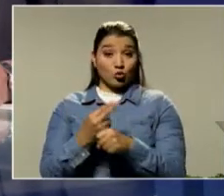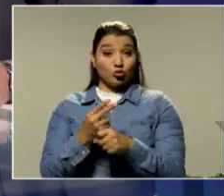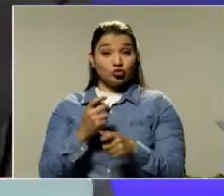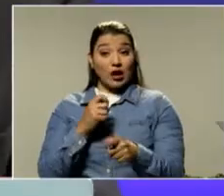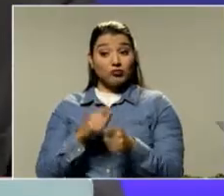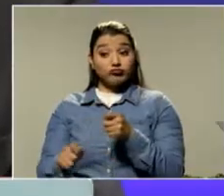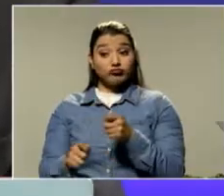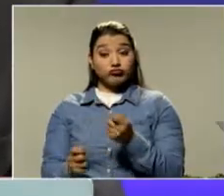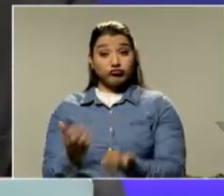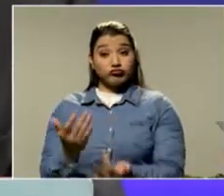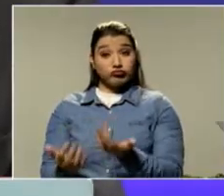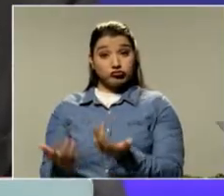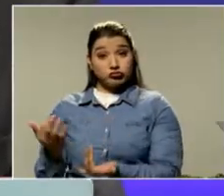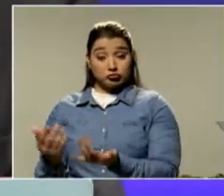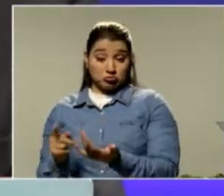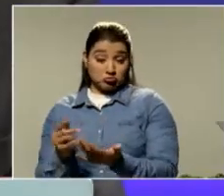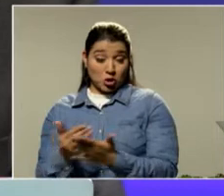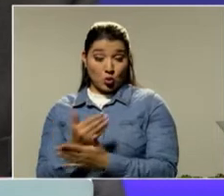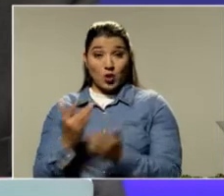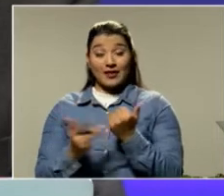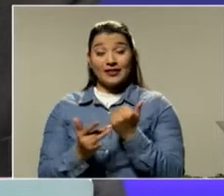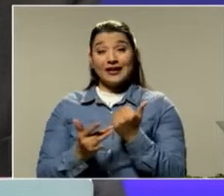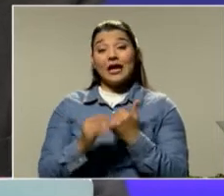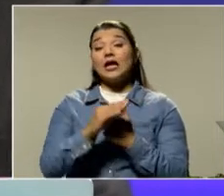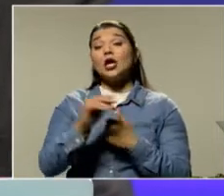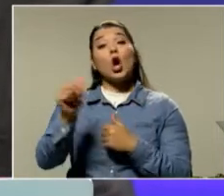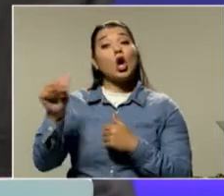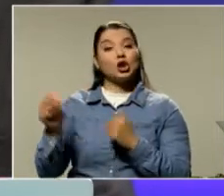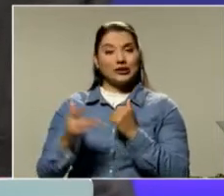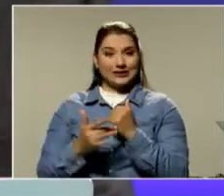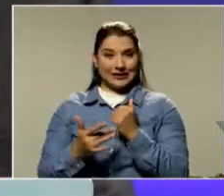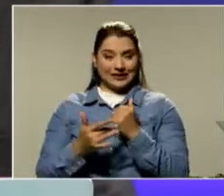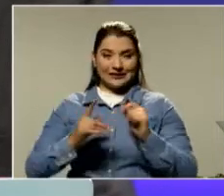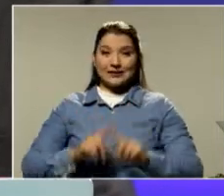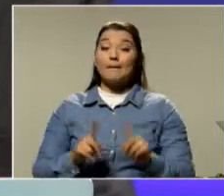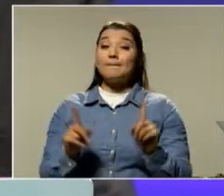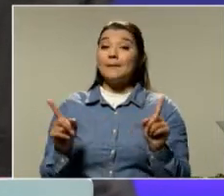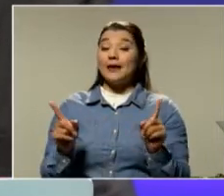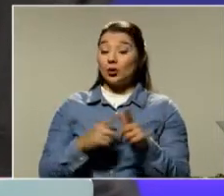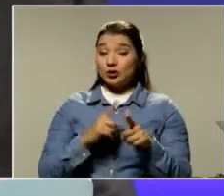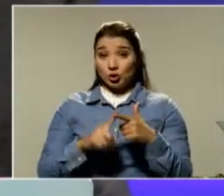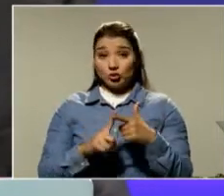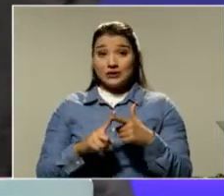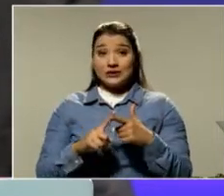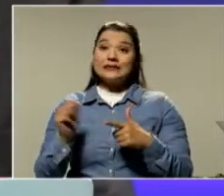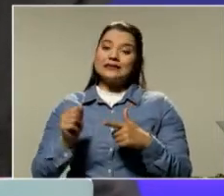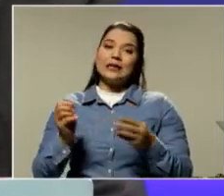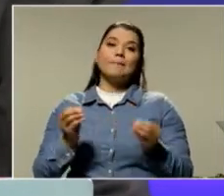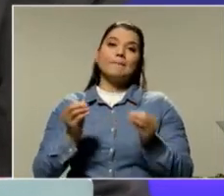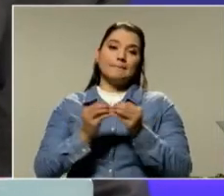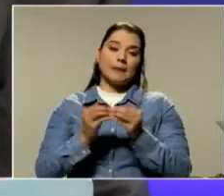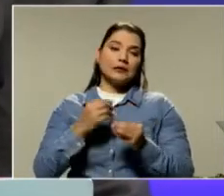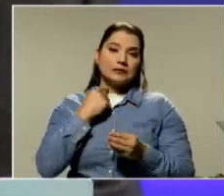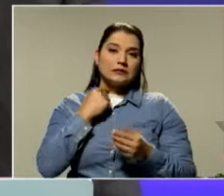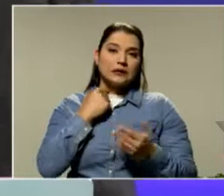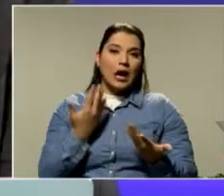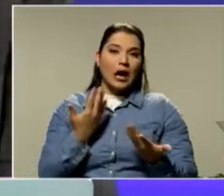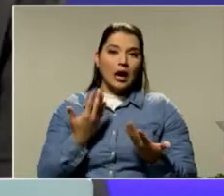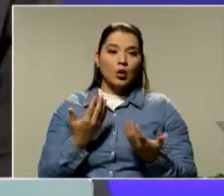novedoso, y otras técnicas, ¿verdad? Pero entonces... sí, es más caro de mano que aplicar un